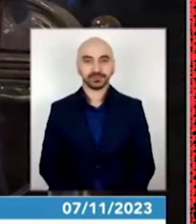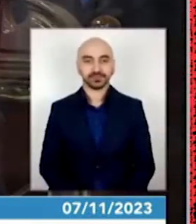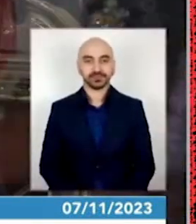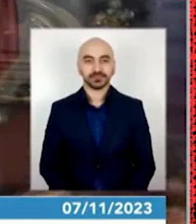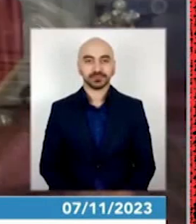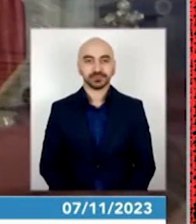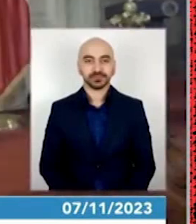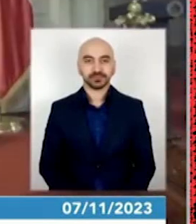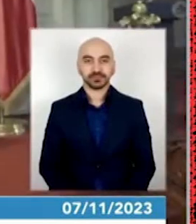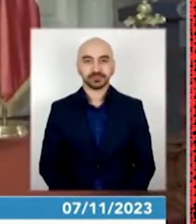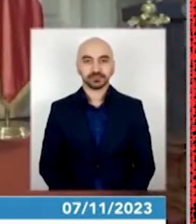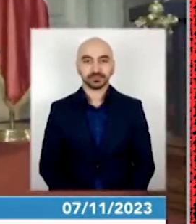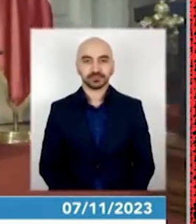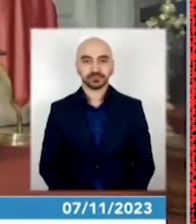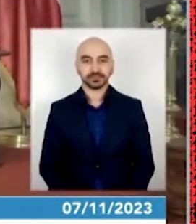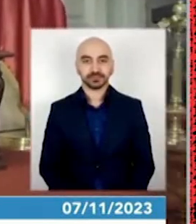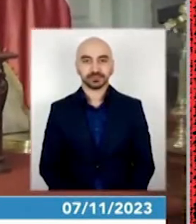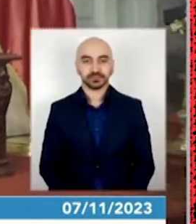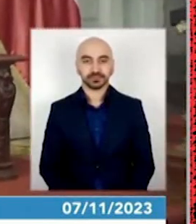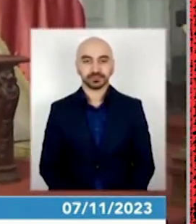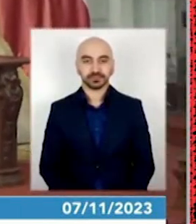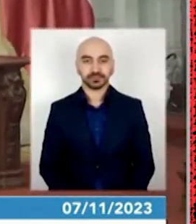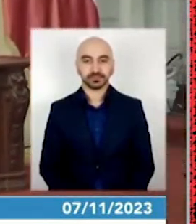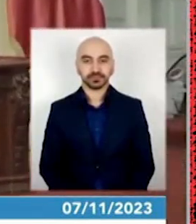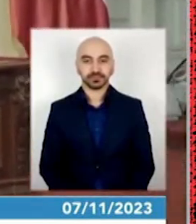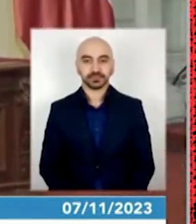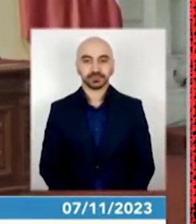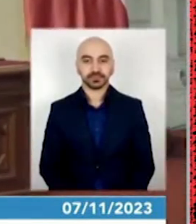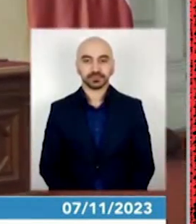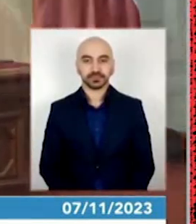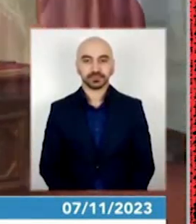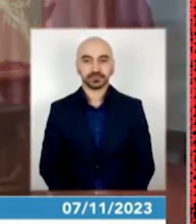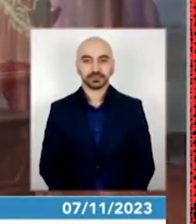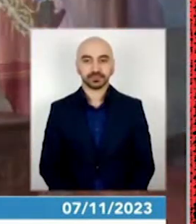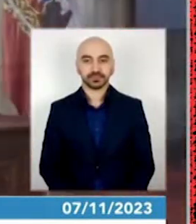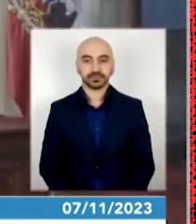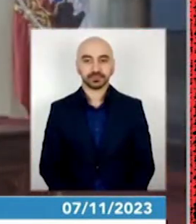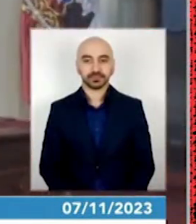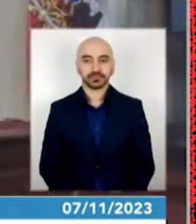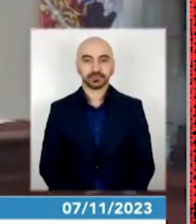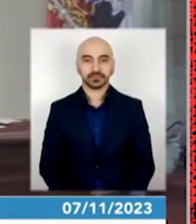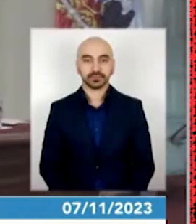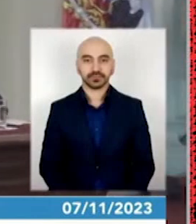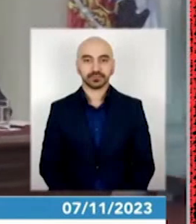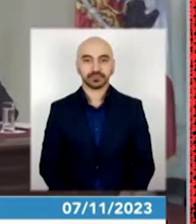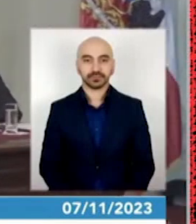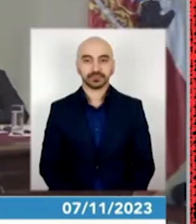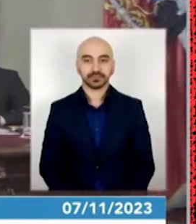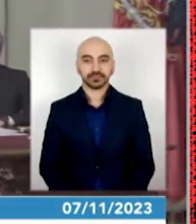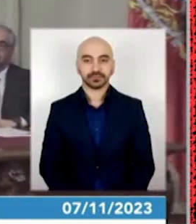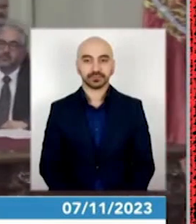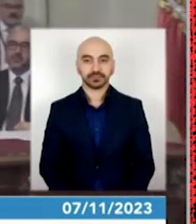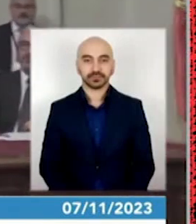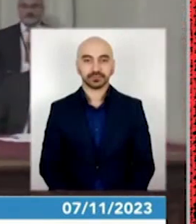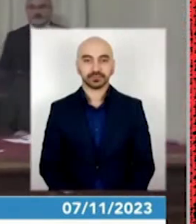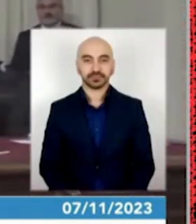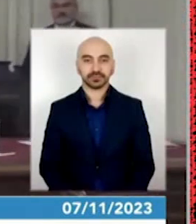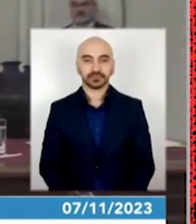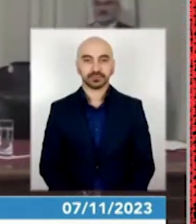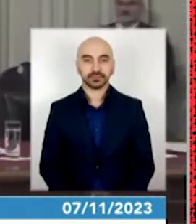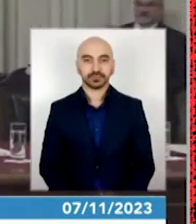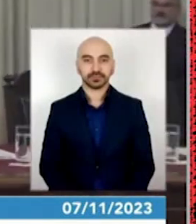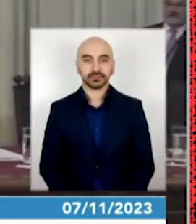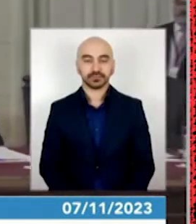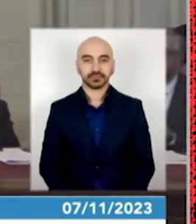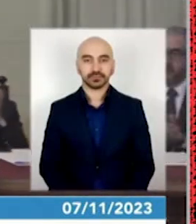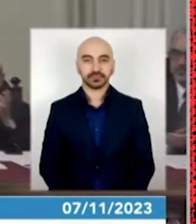como una suerte como de aprobación o rechazo a lo que es la gobierno. Por un lado. Y por otro, tiene que ver también con que por un lado le dicen que no, que prescinda de hacer comentarios,